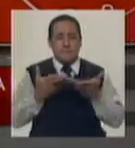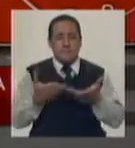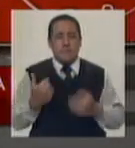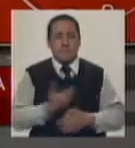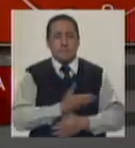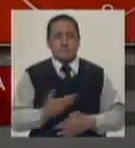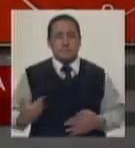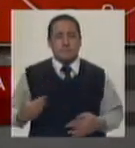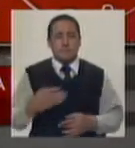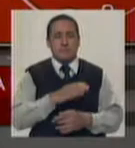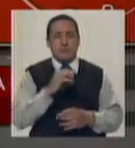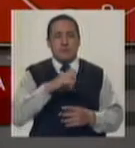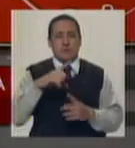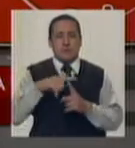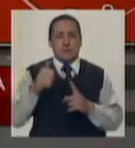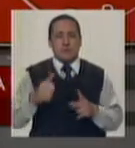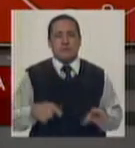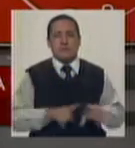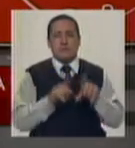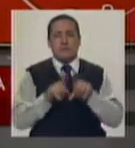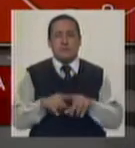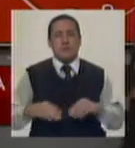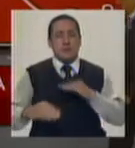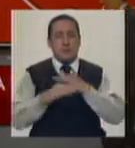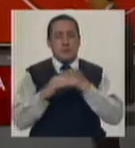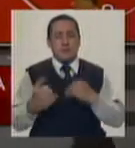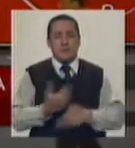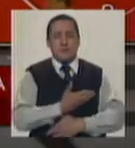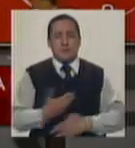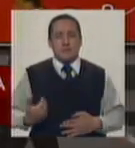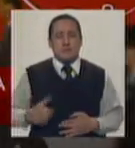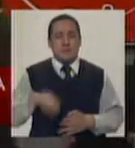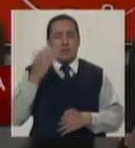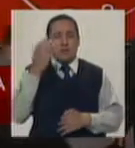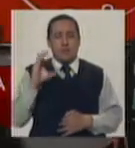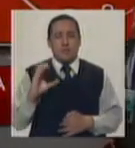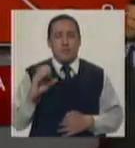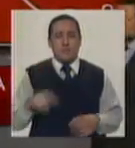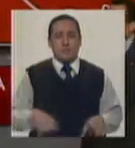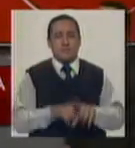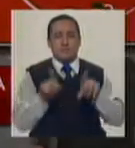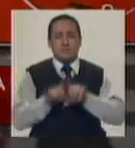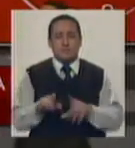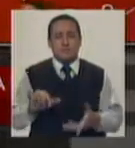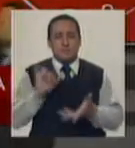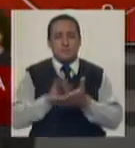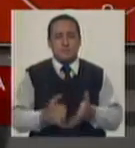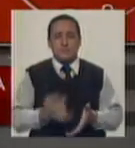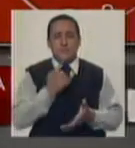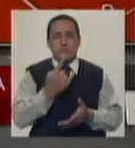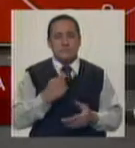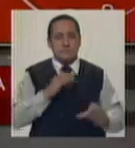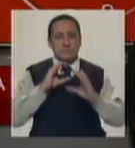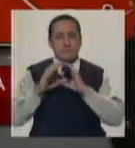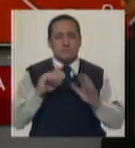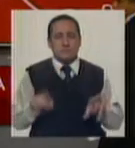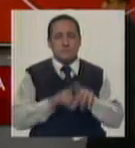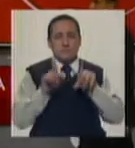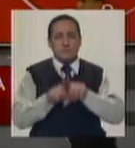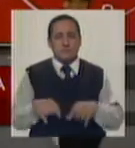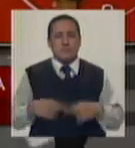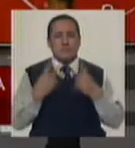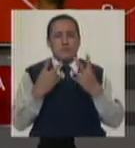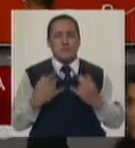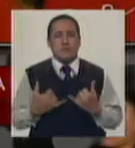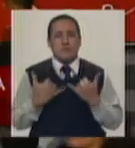Estado Ollantumala. Igualmente también el presidente de Colombia, que ha estado conversando, como hemos podido observar, y en